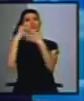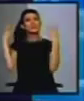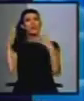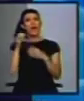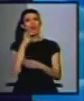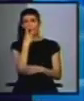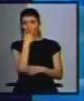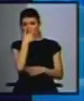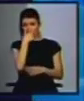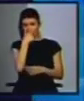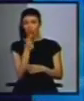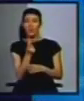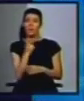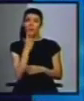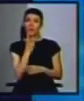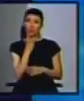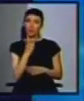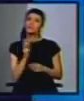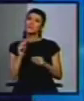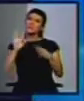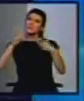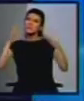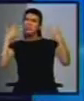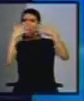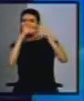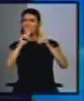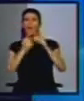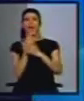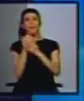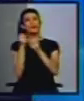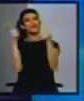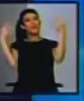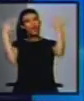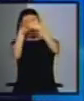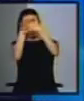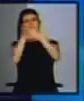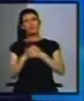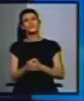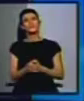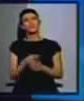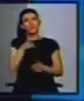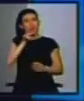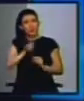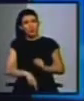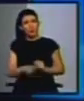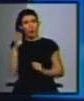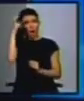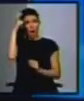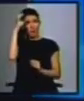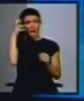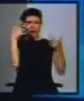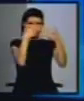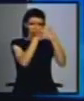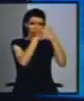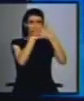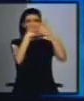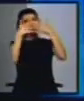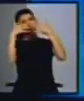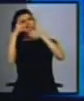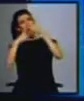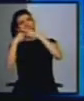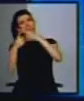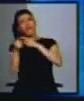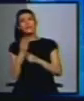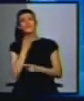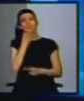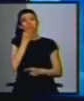Montt quedarán parciales luego de un amanecer nublado. El extremo sur de nuestro país, Coyhaique, pasará de nublado a parcial, mientras